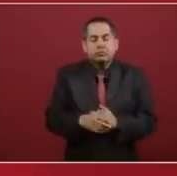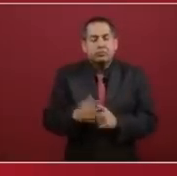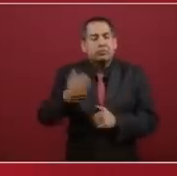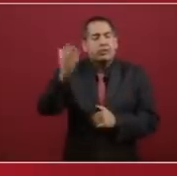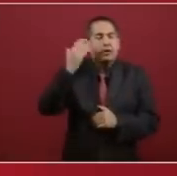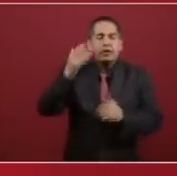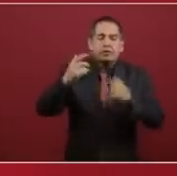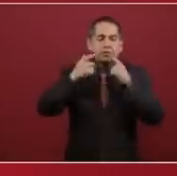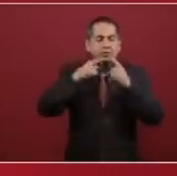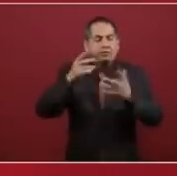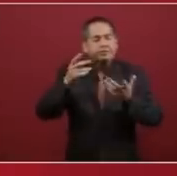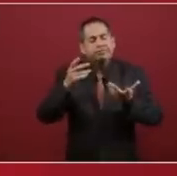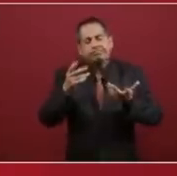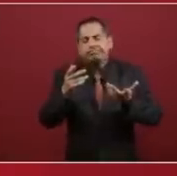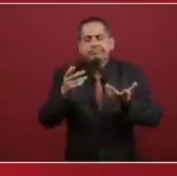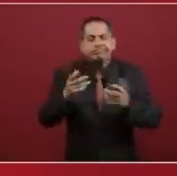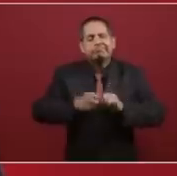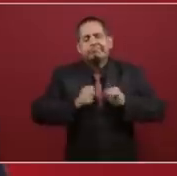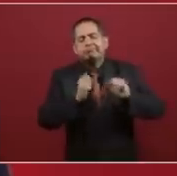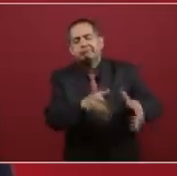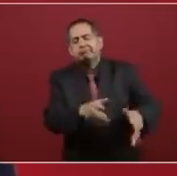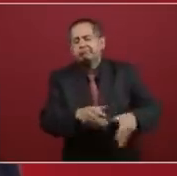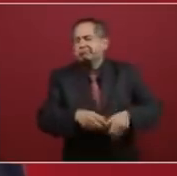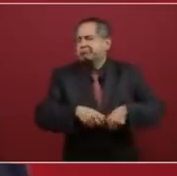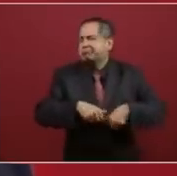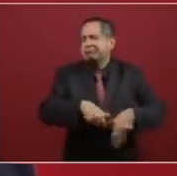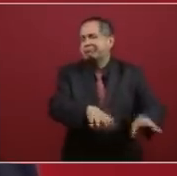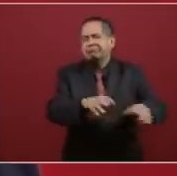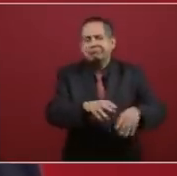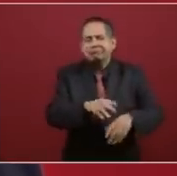olvidado, no tomado en cuenta.